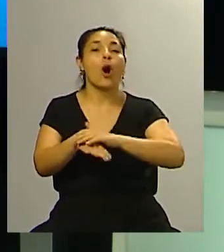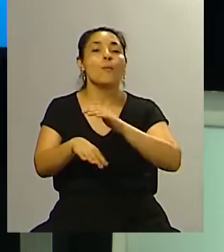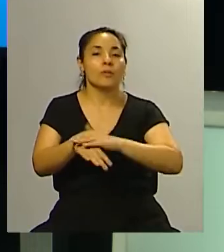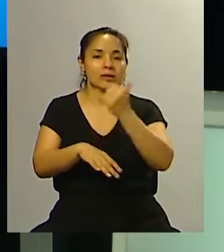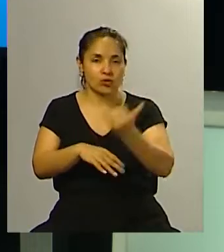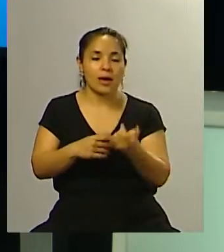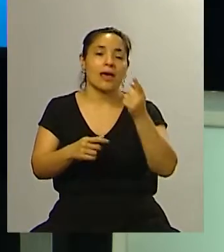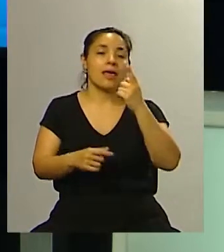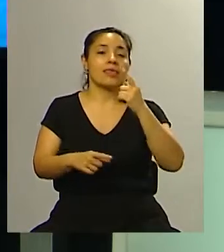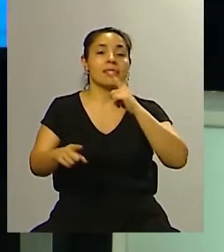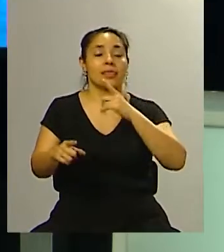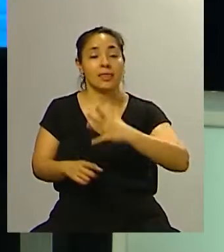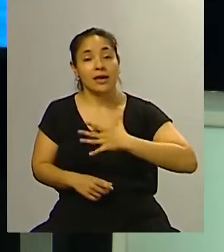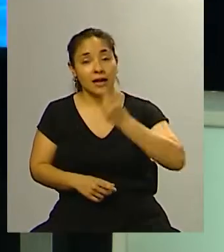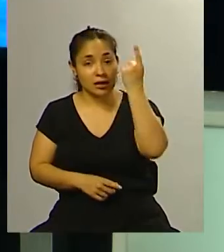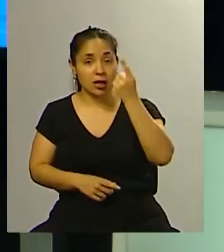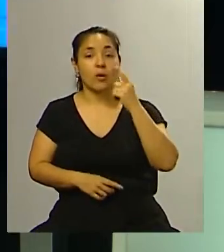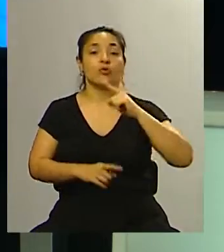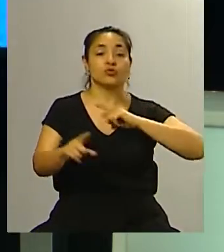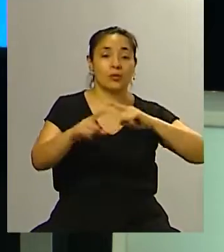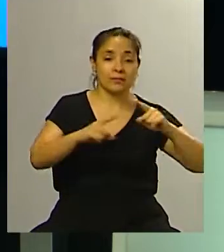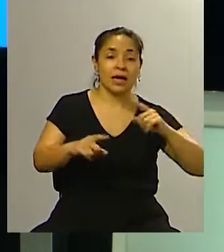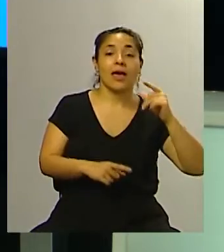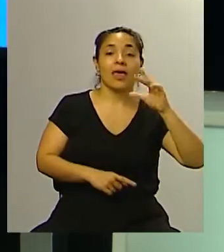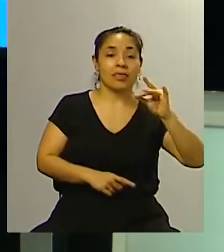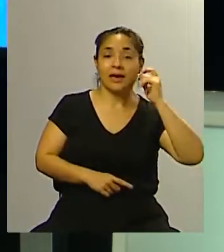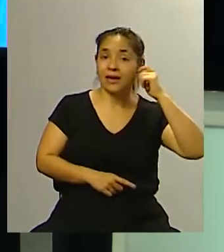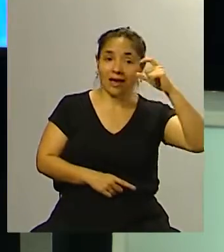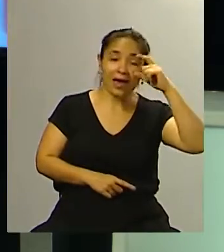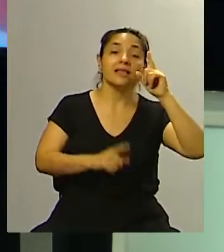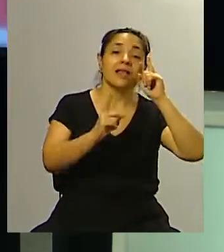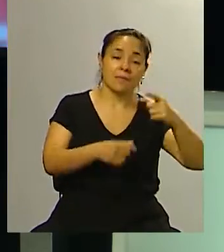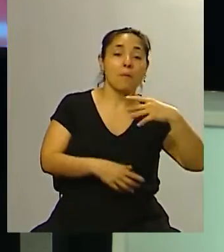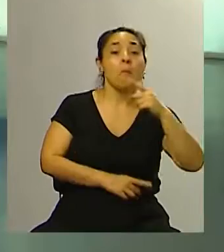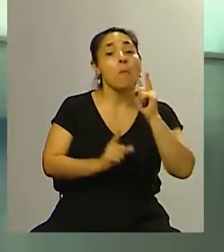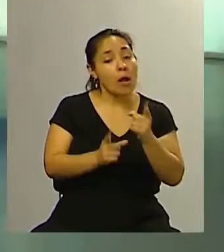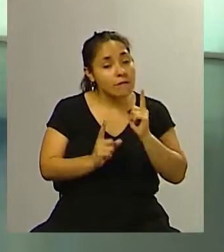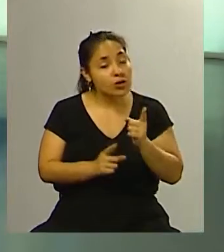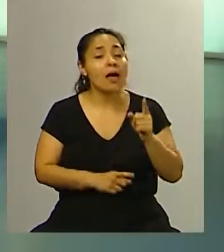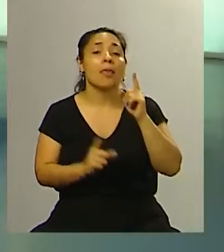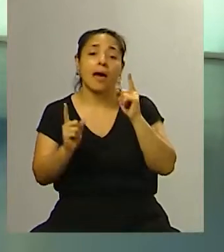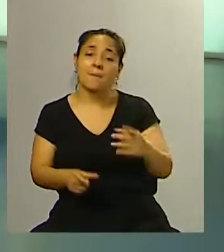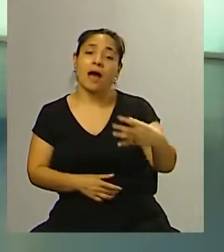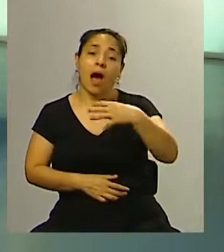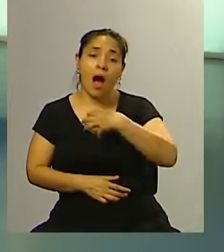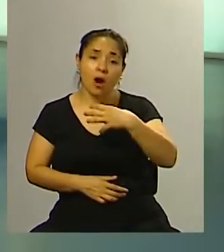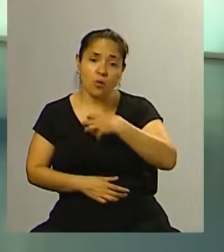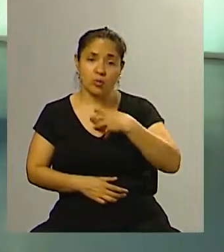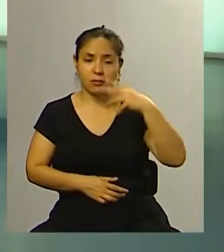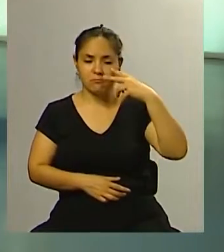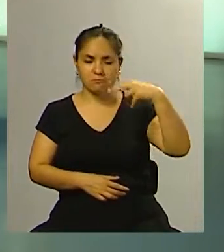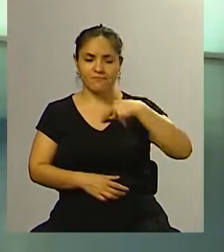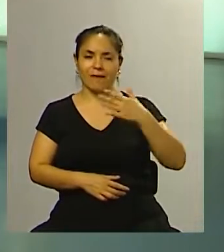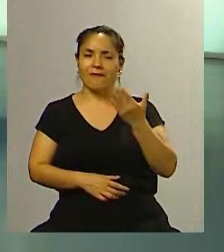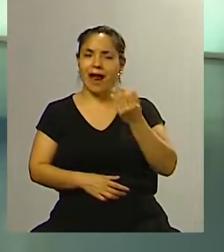directivos, de los supervisores, desde la DG, pero también de los docentes y de los alumnos que deciden, bueno, tengo que mejorar y de las familias esto, también. Y de las